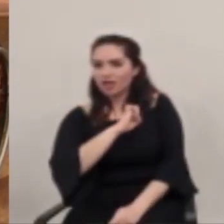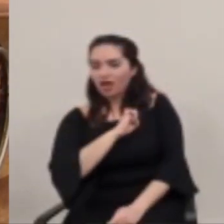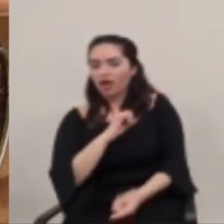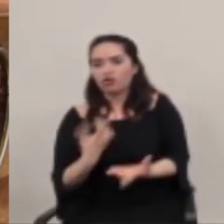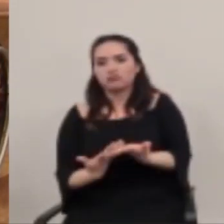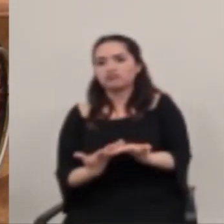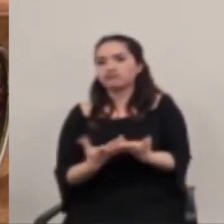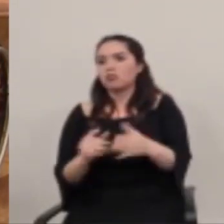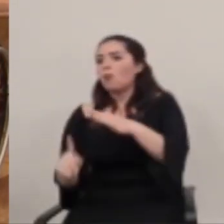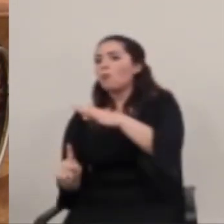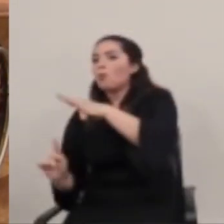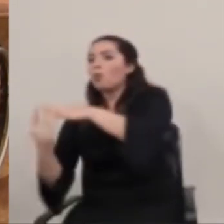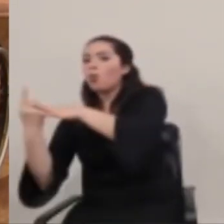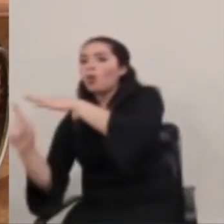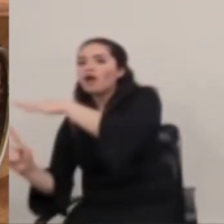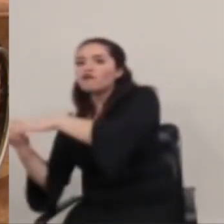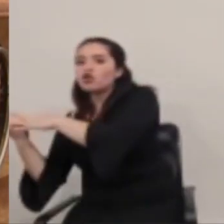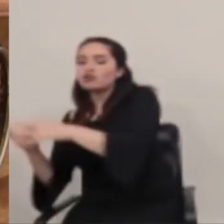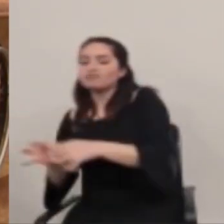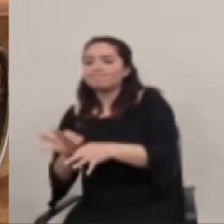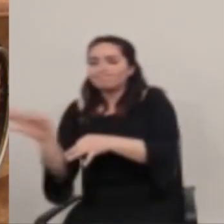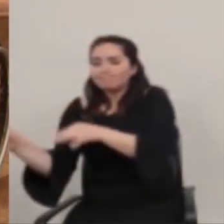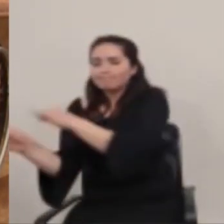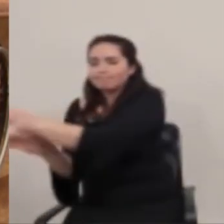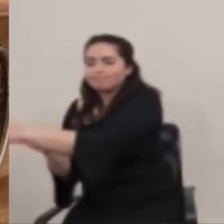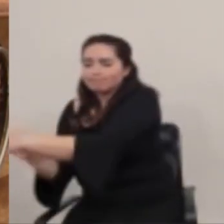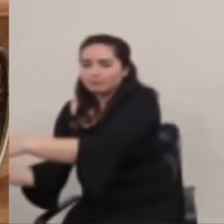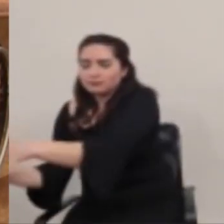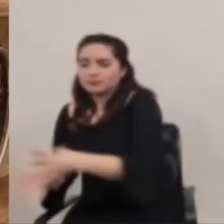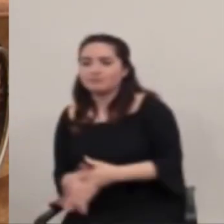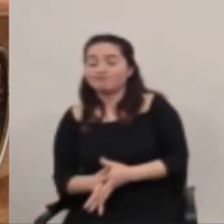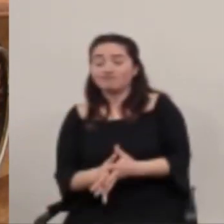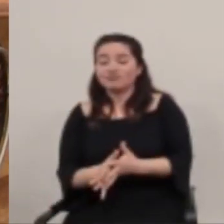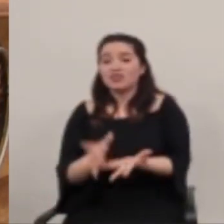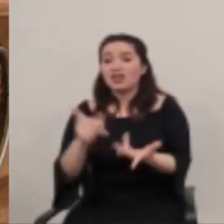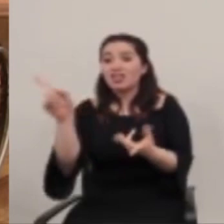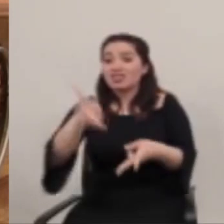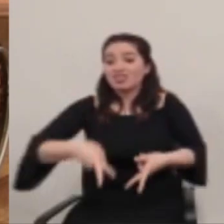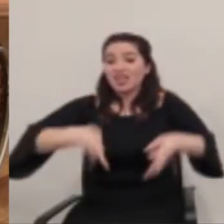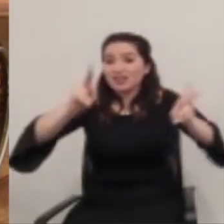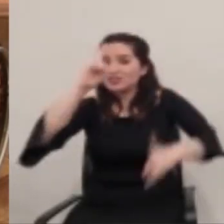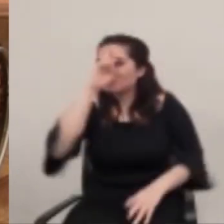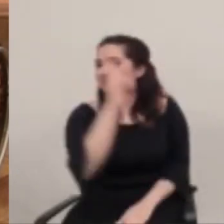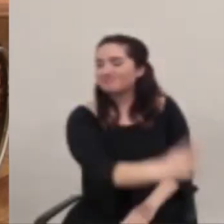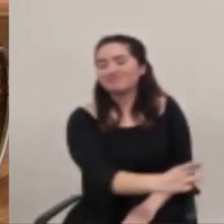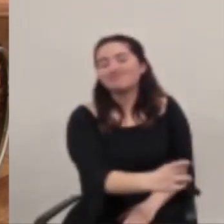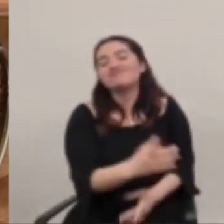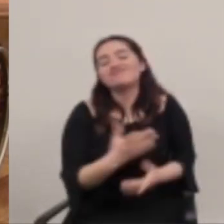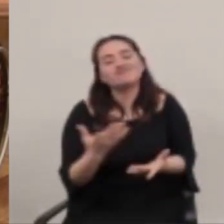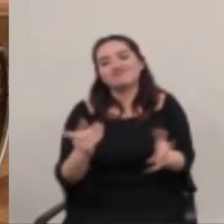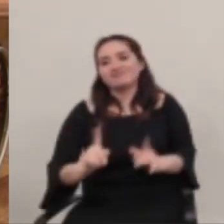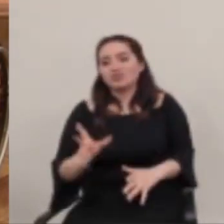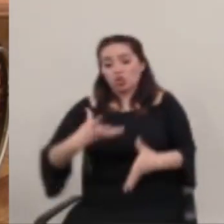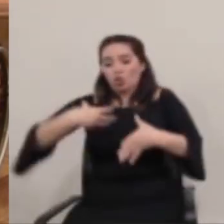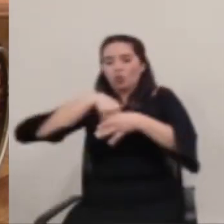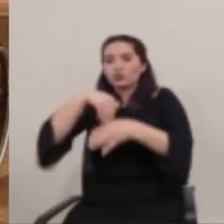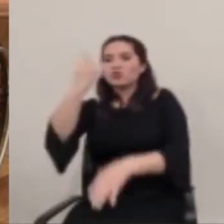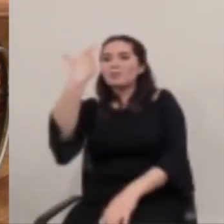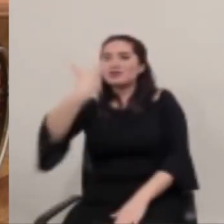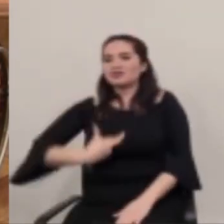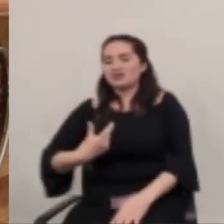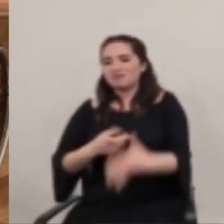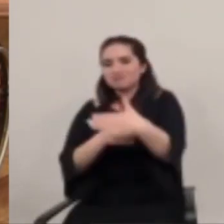étnica, tienes todas las posibilidades de que tus derechos sean vulnerados, todas juntas en una persona. Entonces